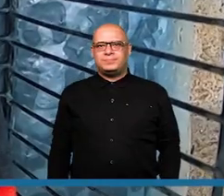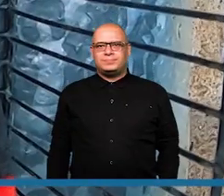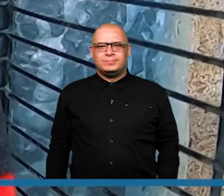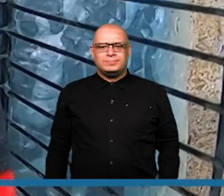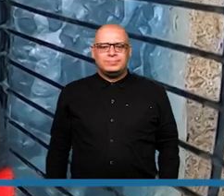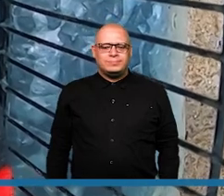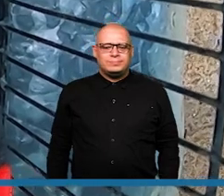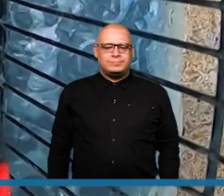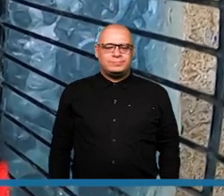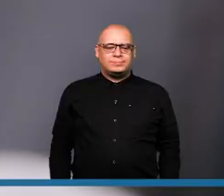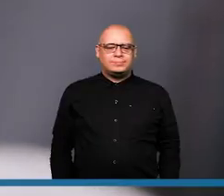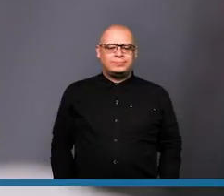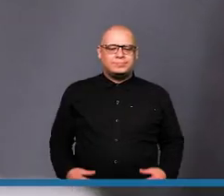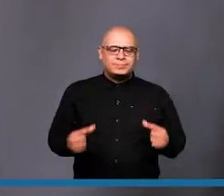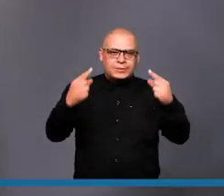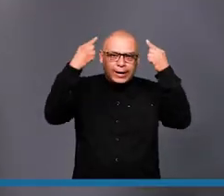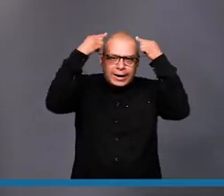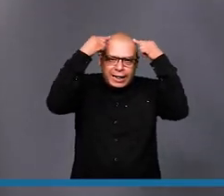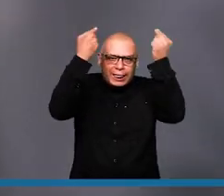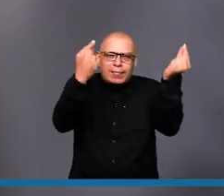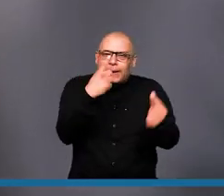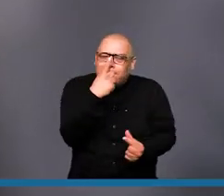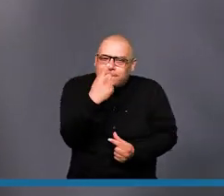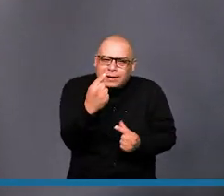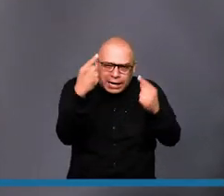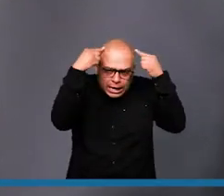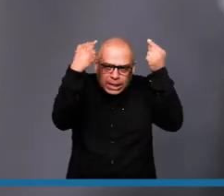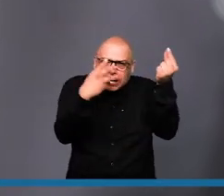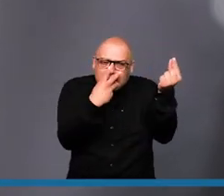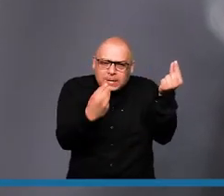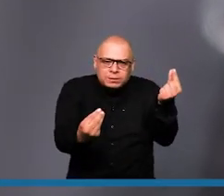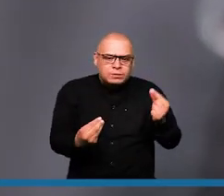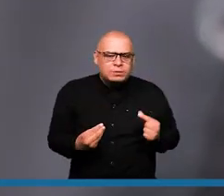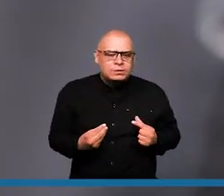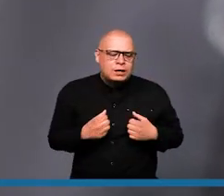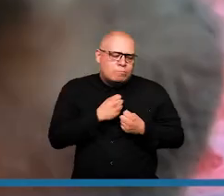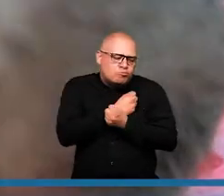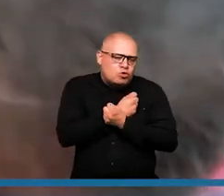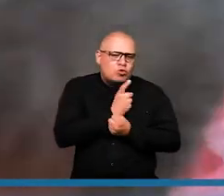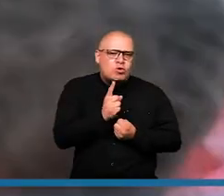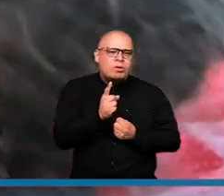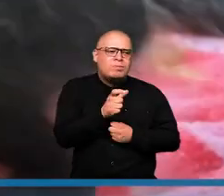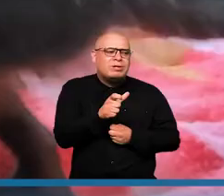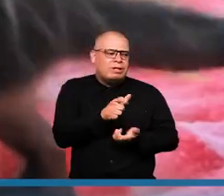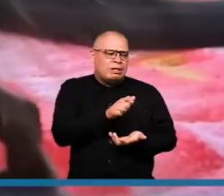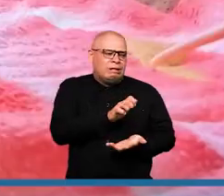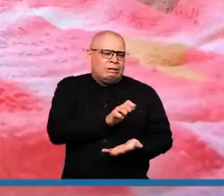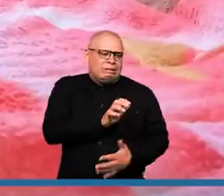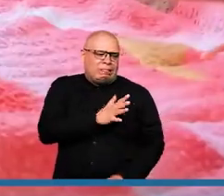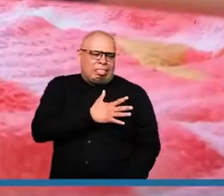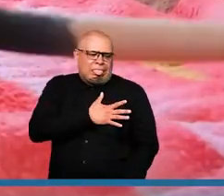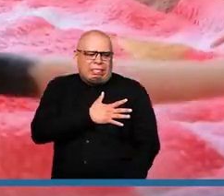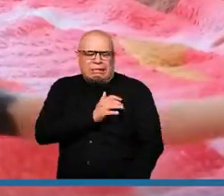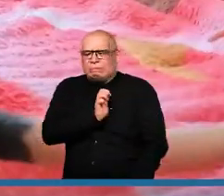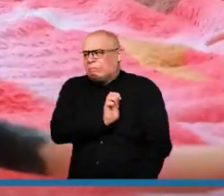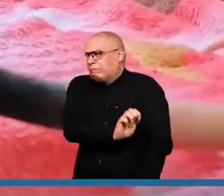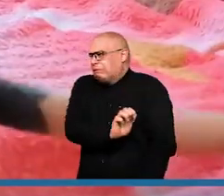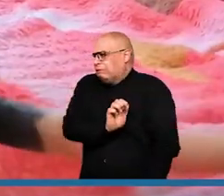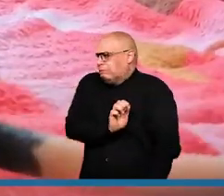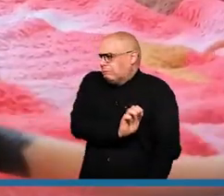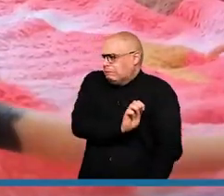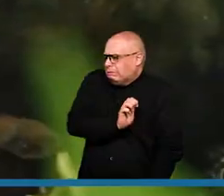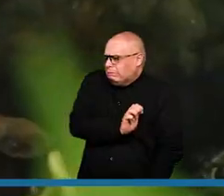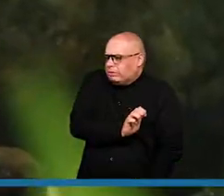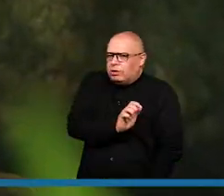Me enamoro de la zarigüeya porque para mí es el animal que es más discriminado que hay, como en este tipo de entornos,